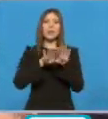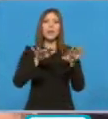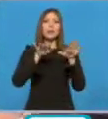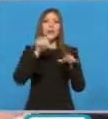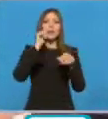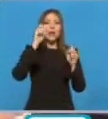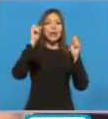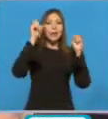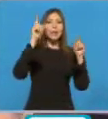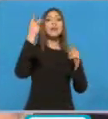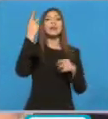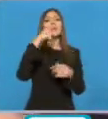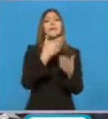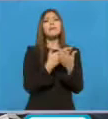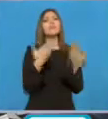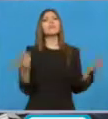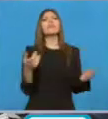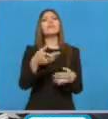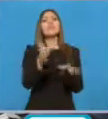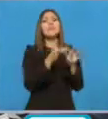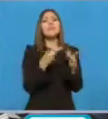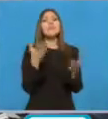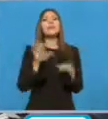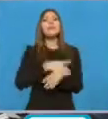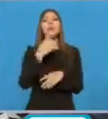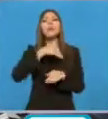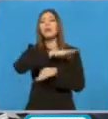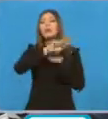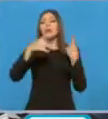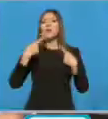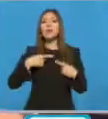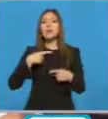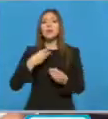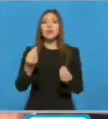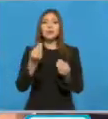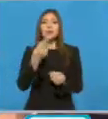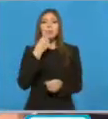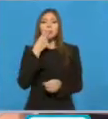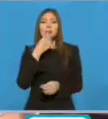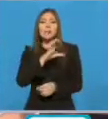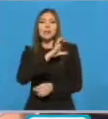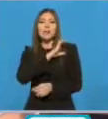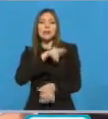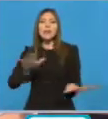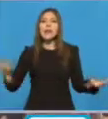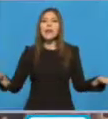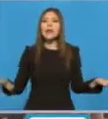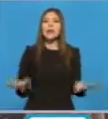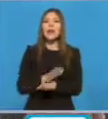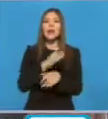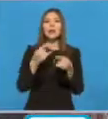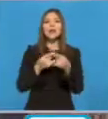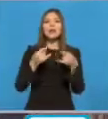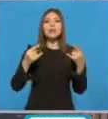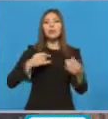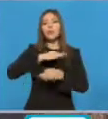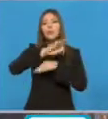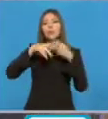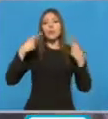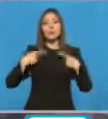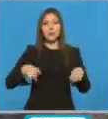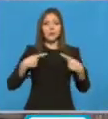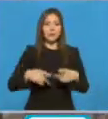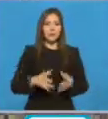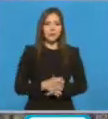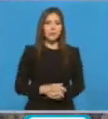experta, ¿por qué es tan querido, admirado y cambió la historia de la humanidad? Bueno, vamos a ver que es un personaje que sin